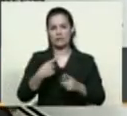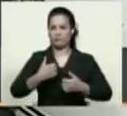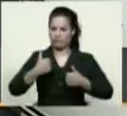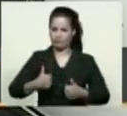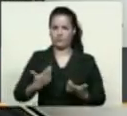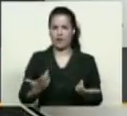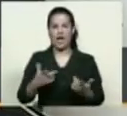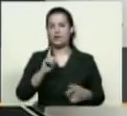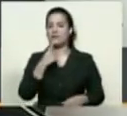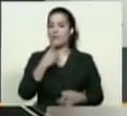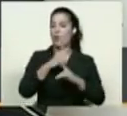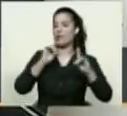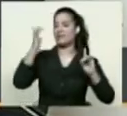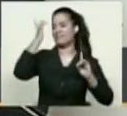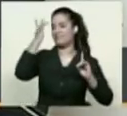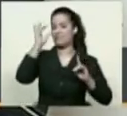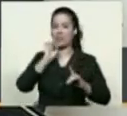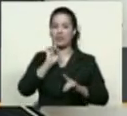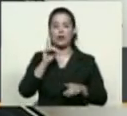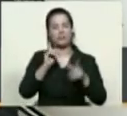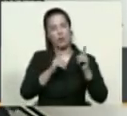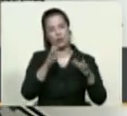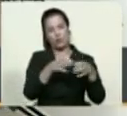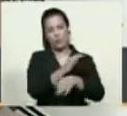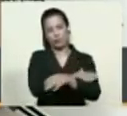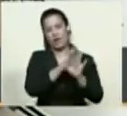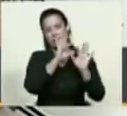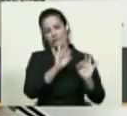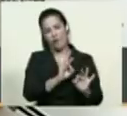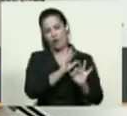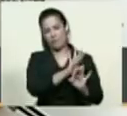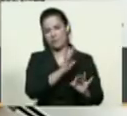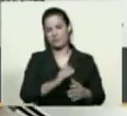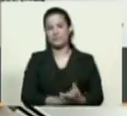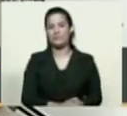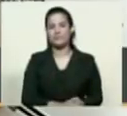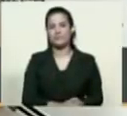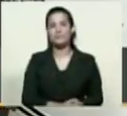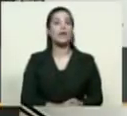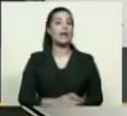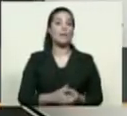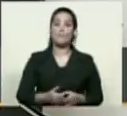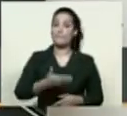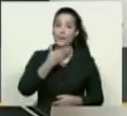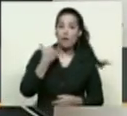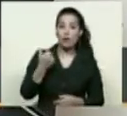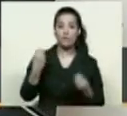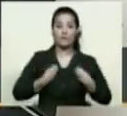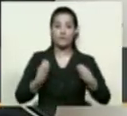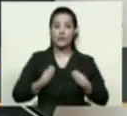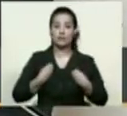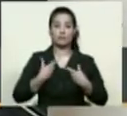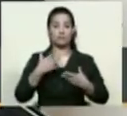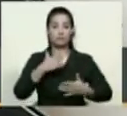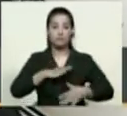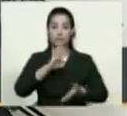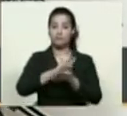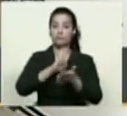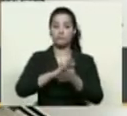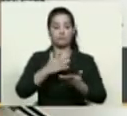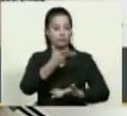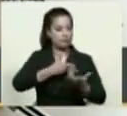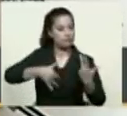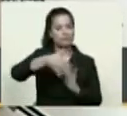democracia que promueven algunos sectores de la oposición y de la derecha venezolana. Es mucho mejor vivir en convivencia y en armonía que